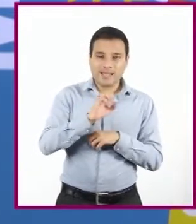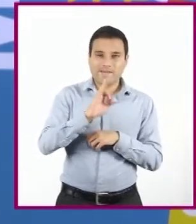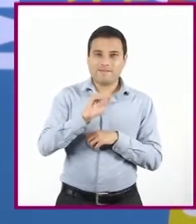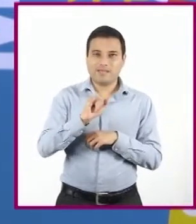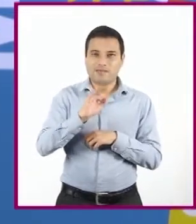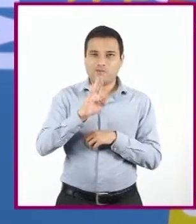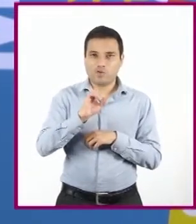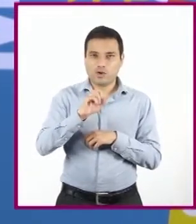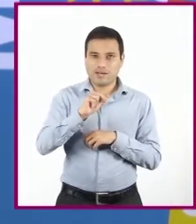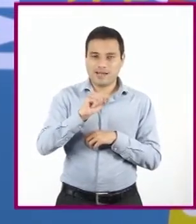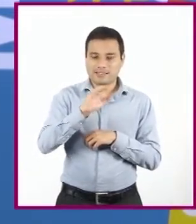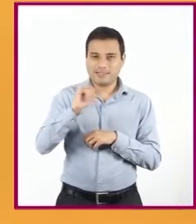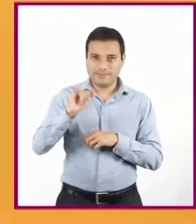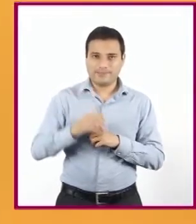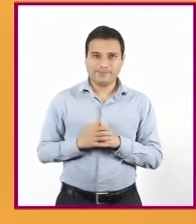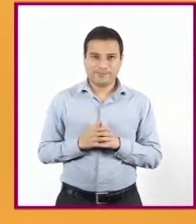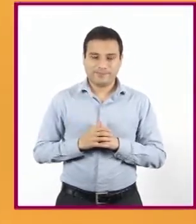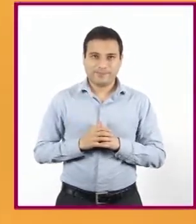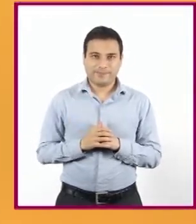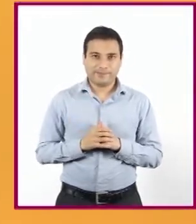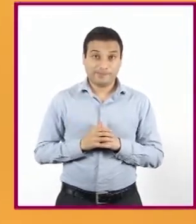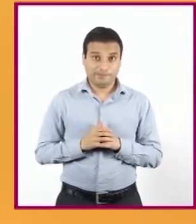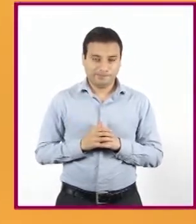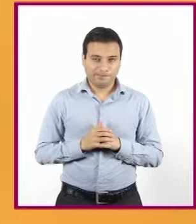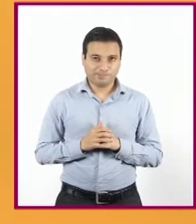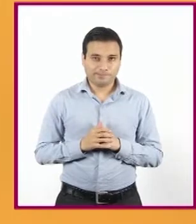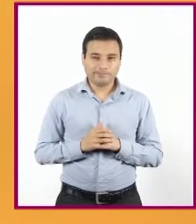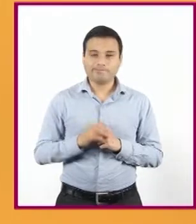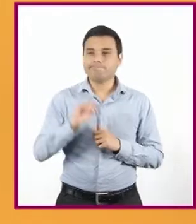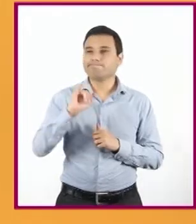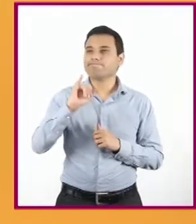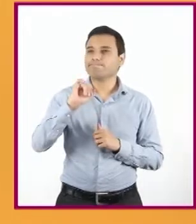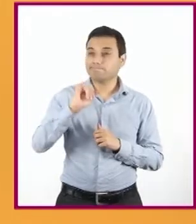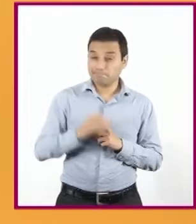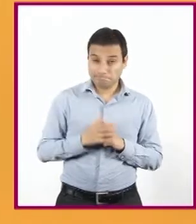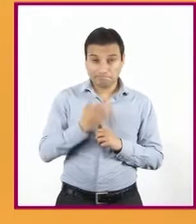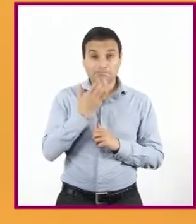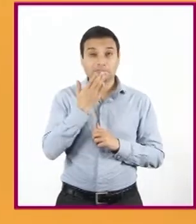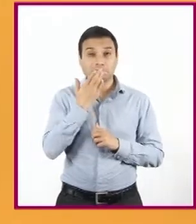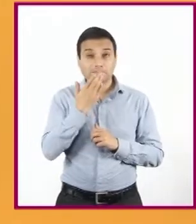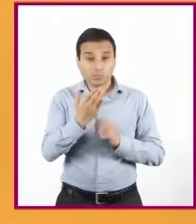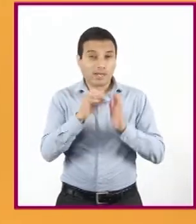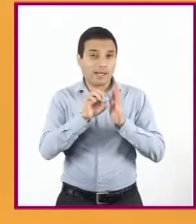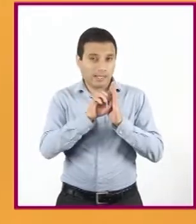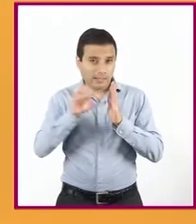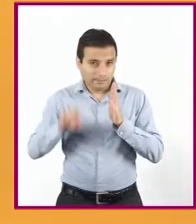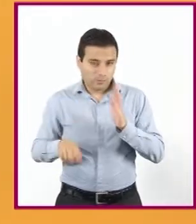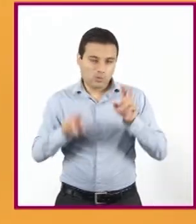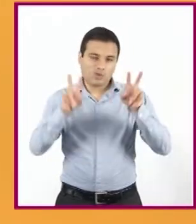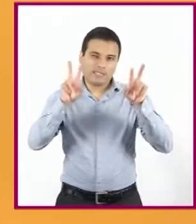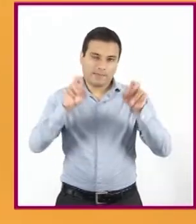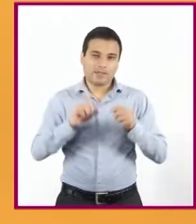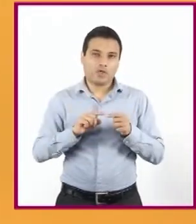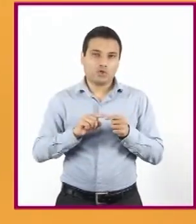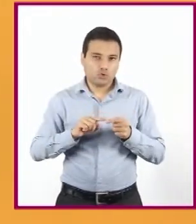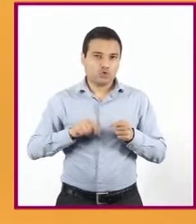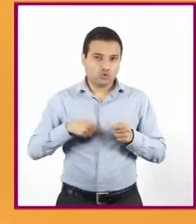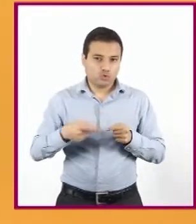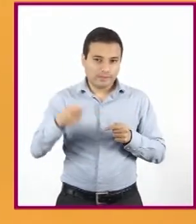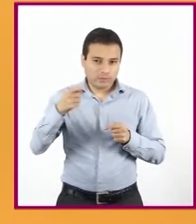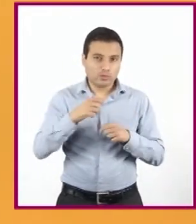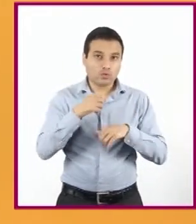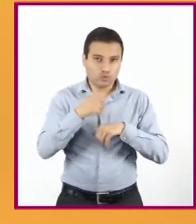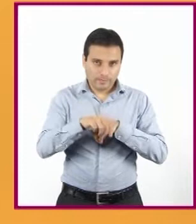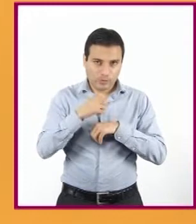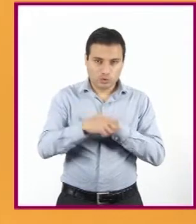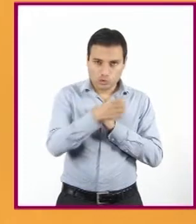suma de los dos anteriores. ¡Claro! Es un buen ejemplo de una sucesión, ya que es una serie ordenada